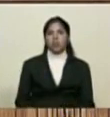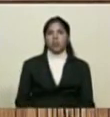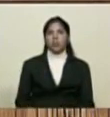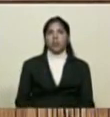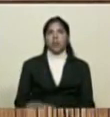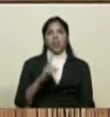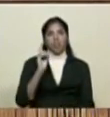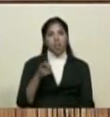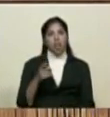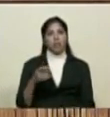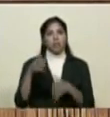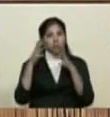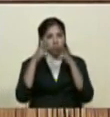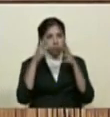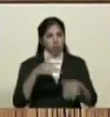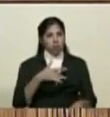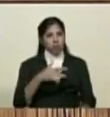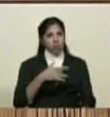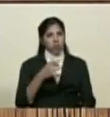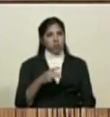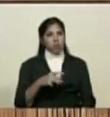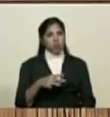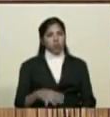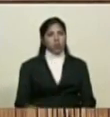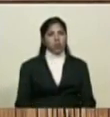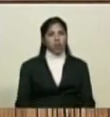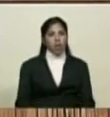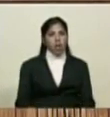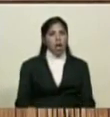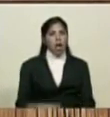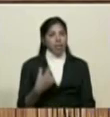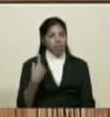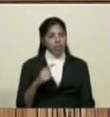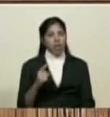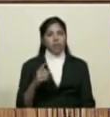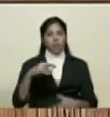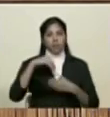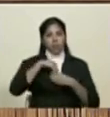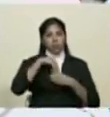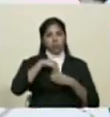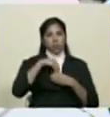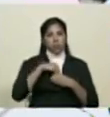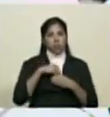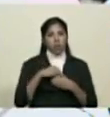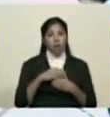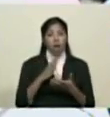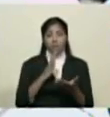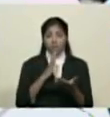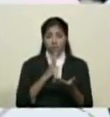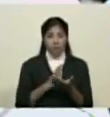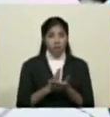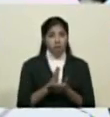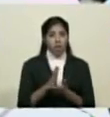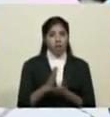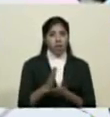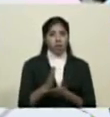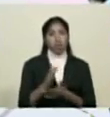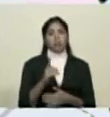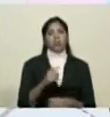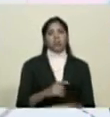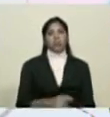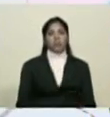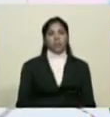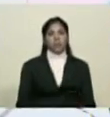sensibilizar a sus funcionarios frente a las causas investigadas, rescatando el principio de la buena fe procesal, esto es muy, muy